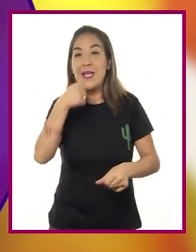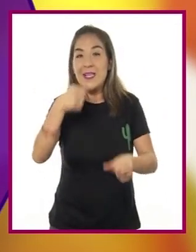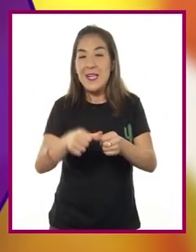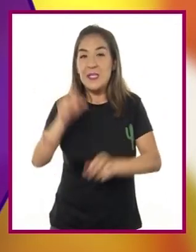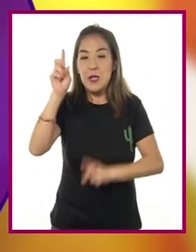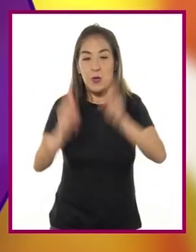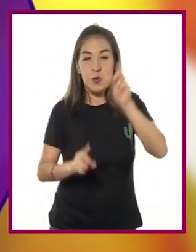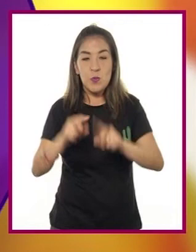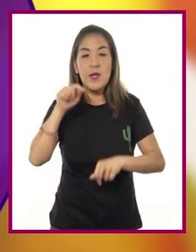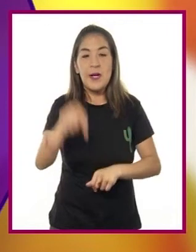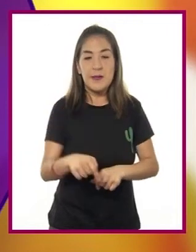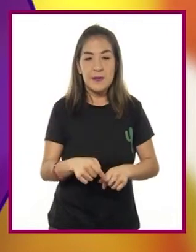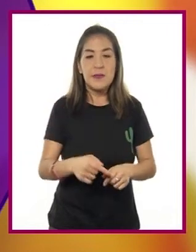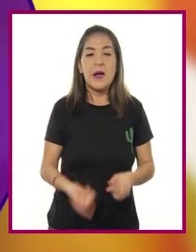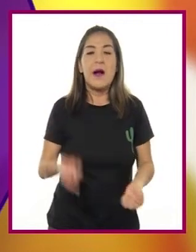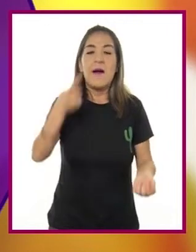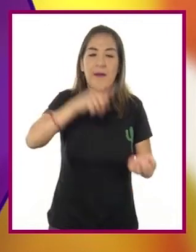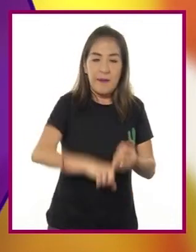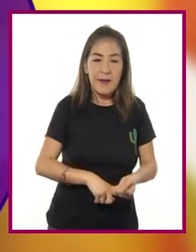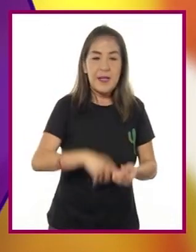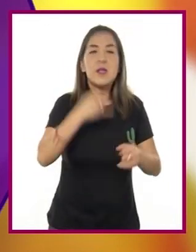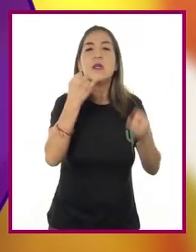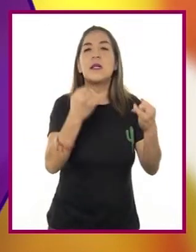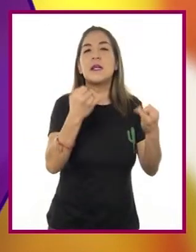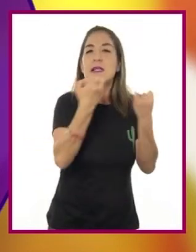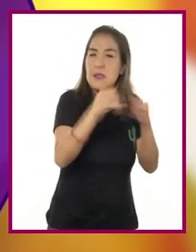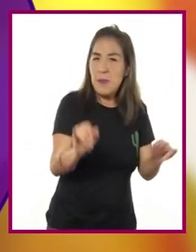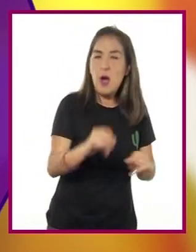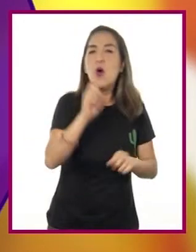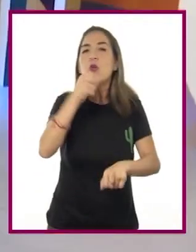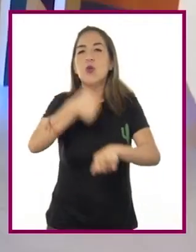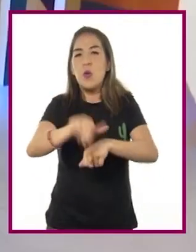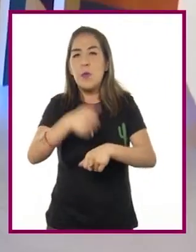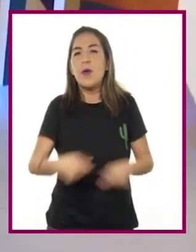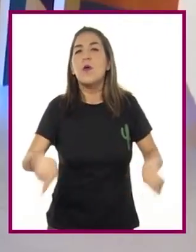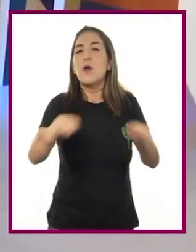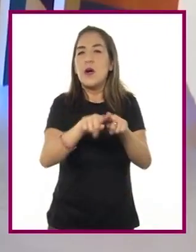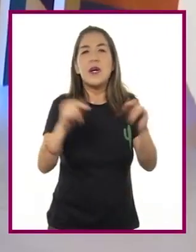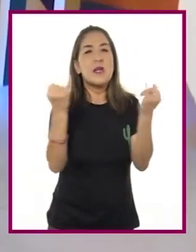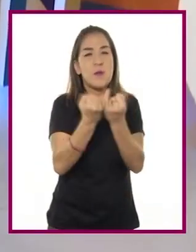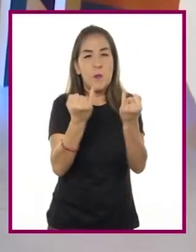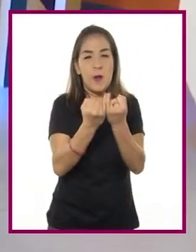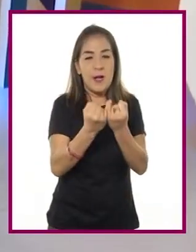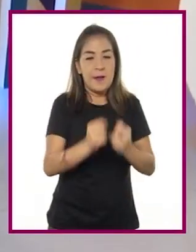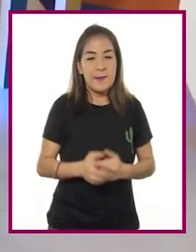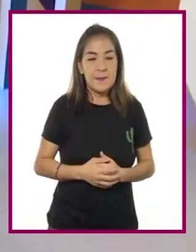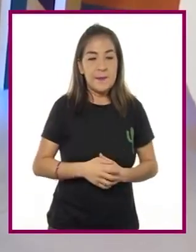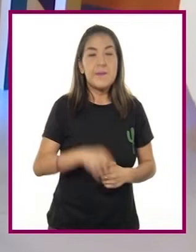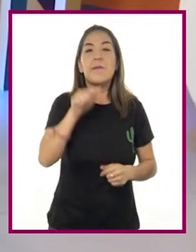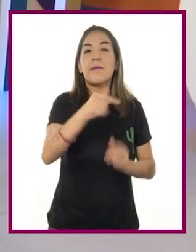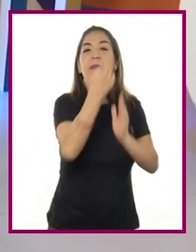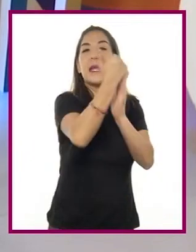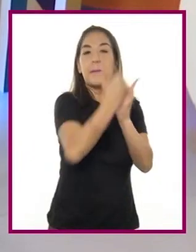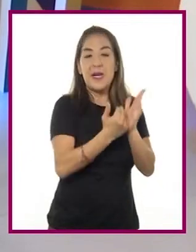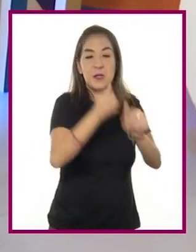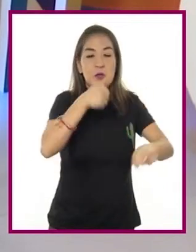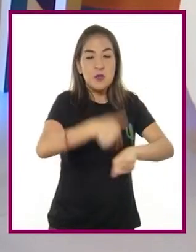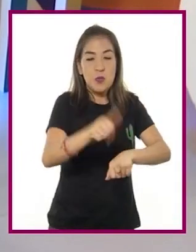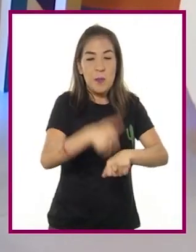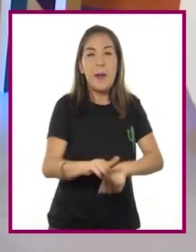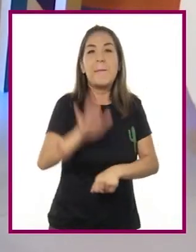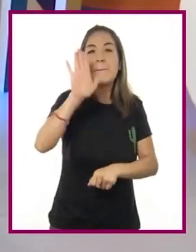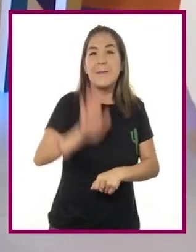ecuación se pasan los términos independientes o constantes. El siguiente paso es reducir los términos